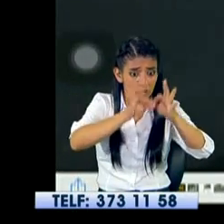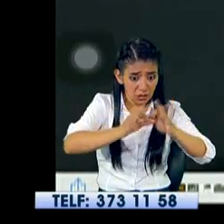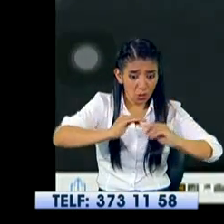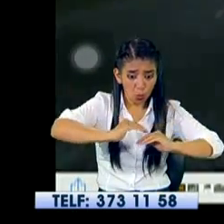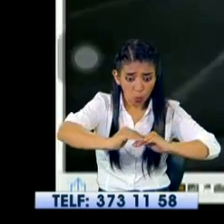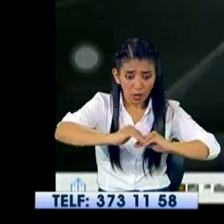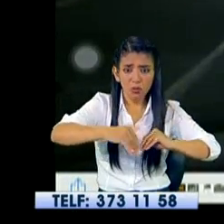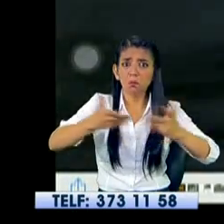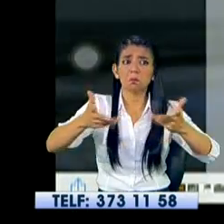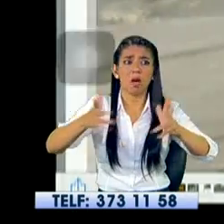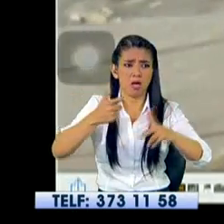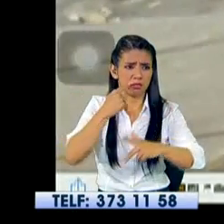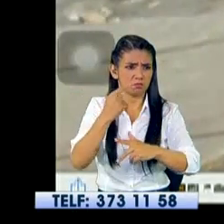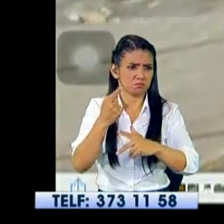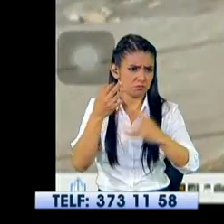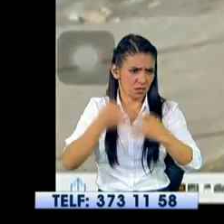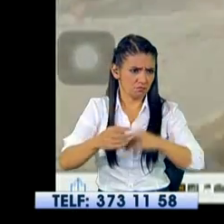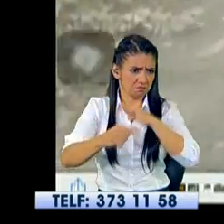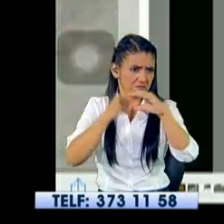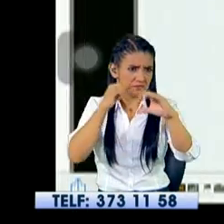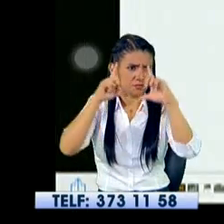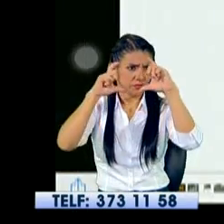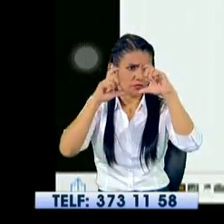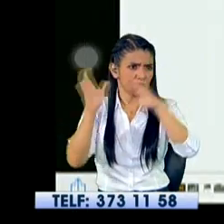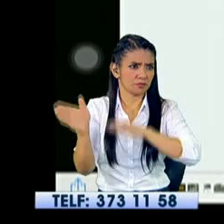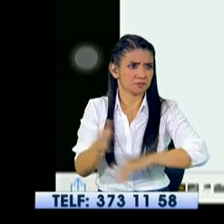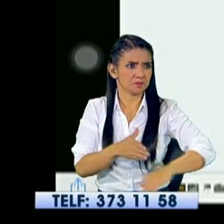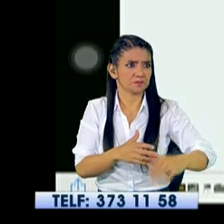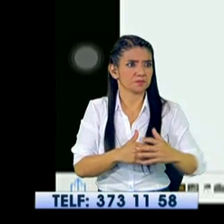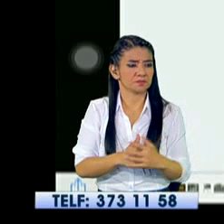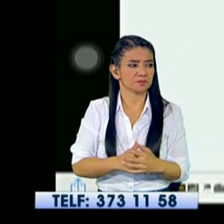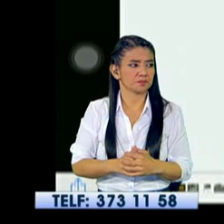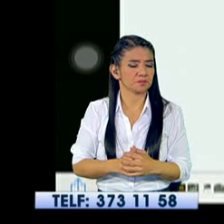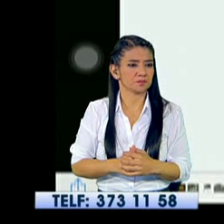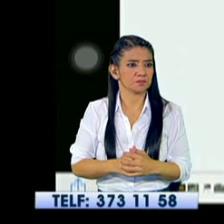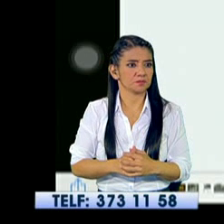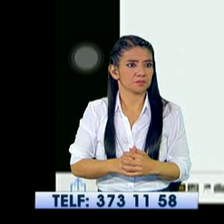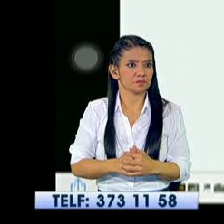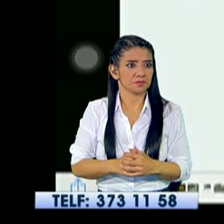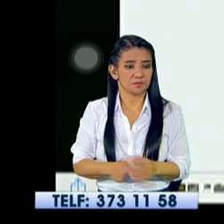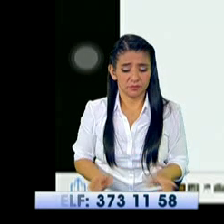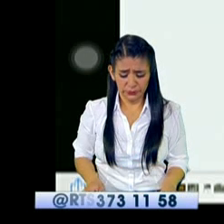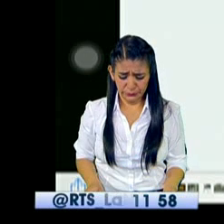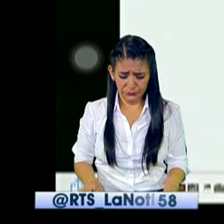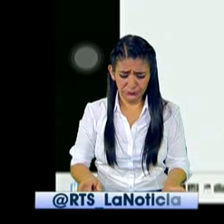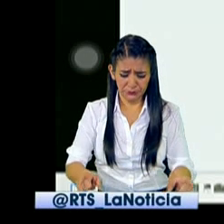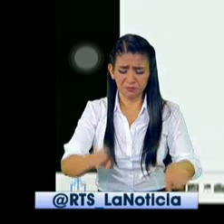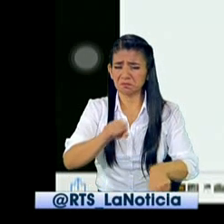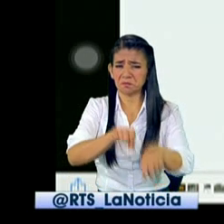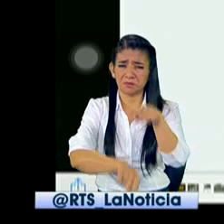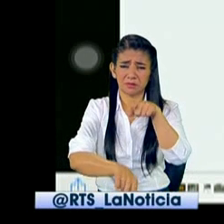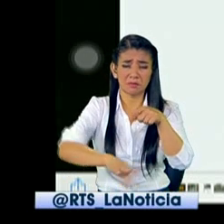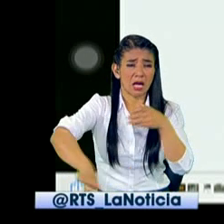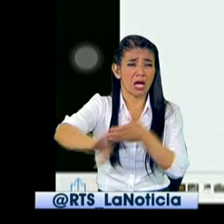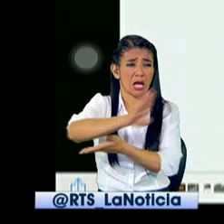al sector. Esto de los escombros es un mal que tiene nuestra querida ciudad.